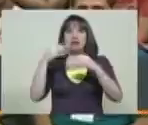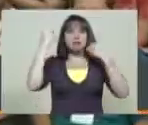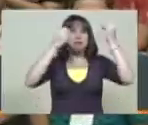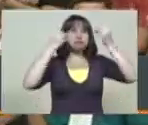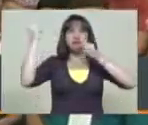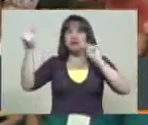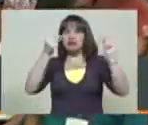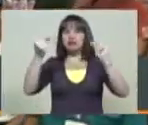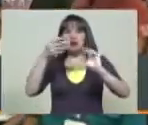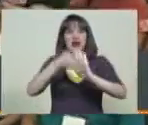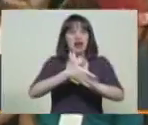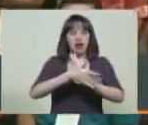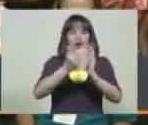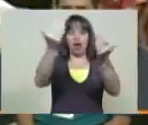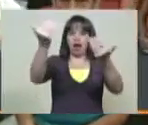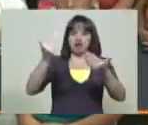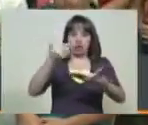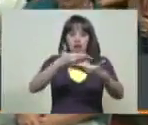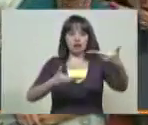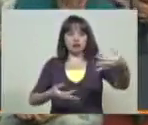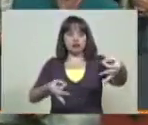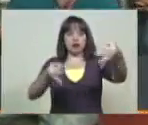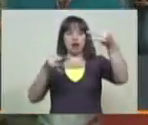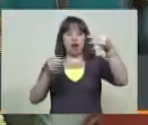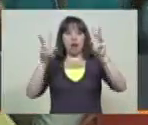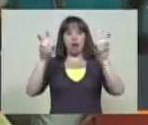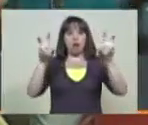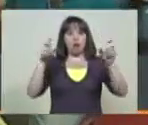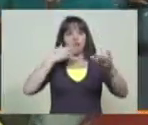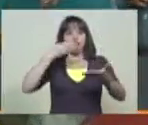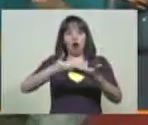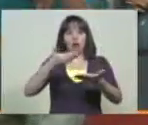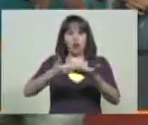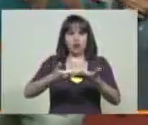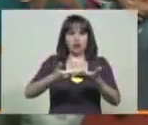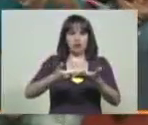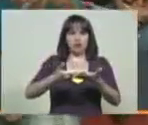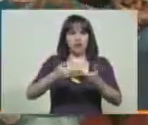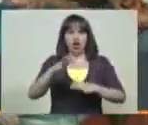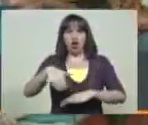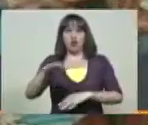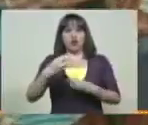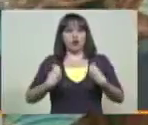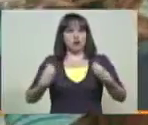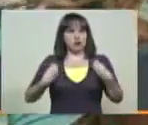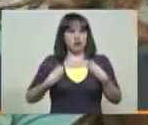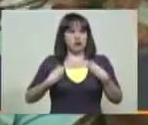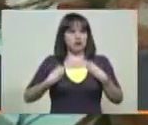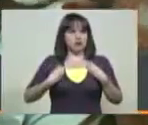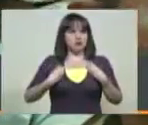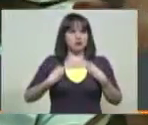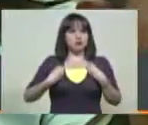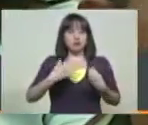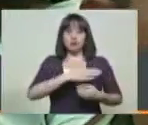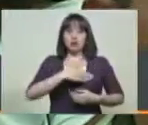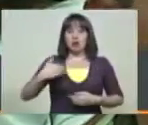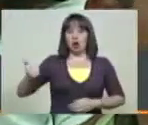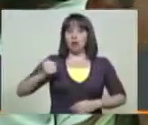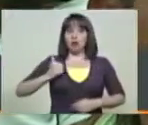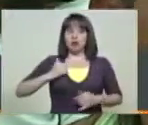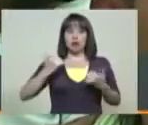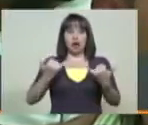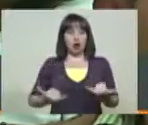sus sitios de donde viven y presidente quiero aprovechar que usted está